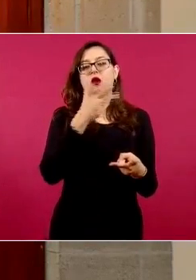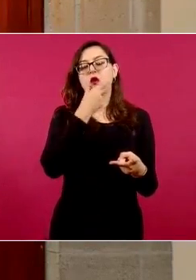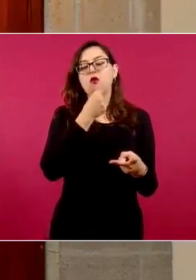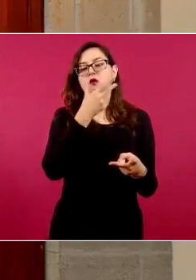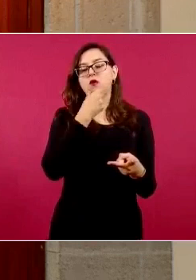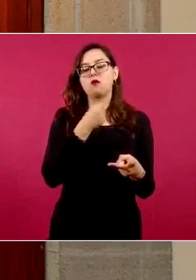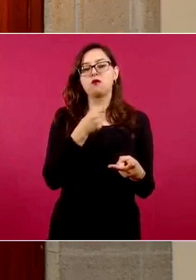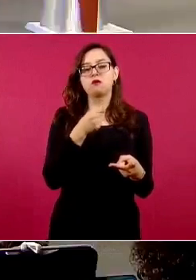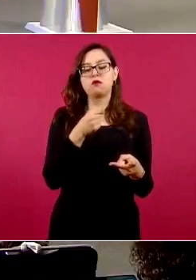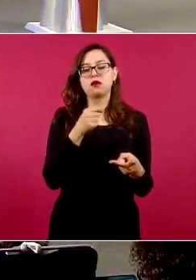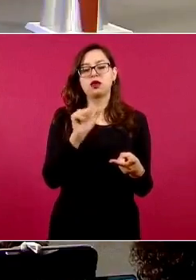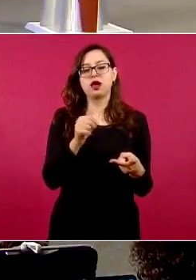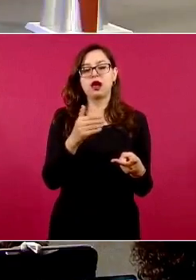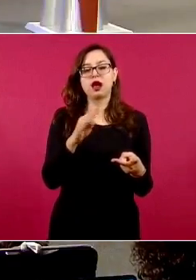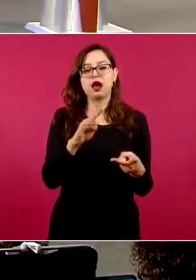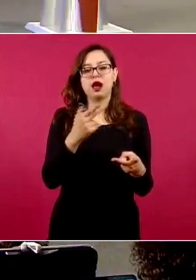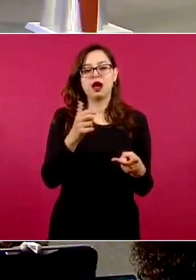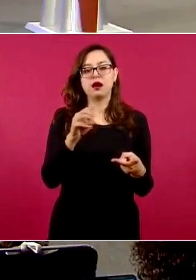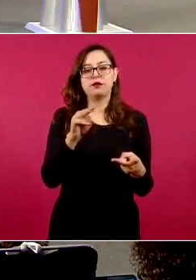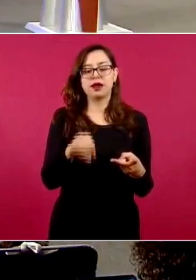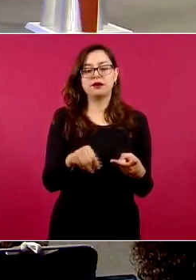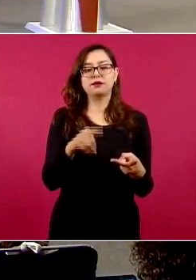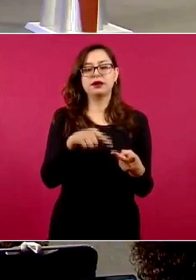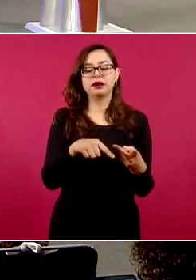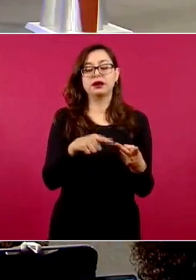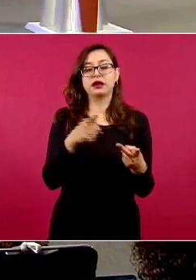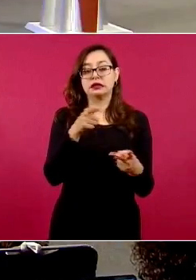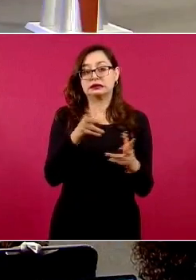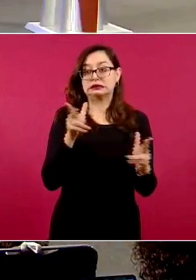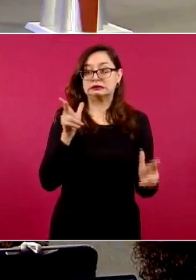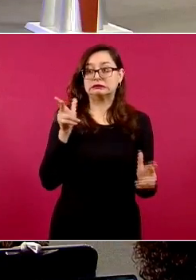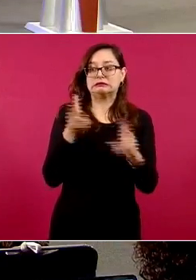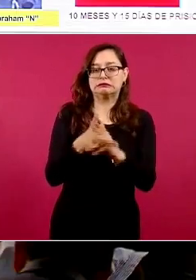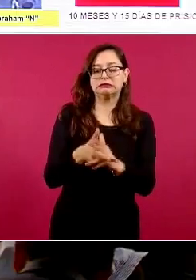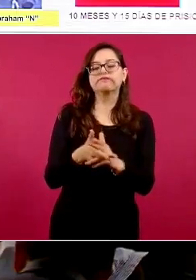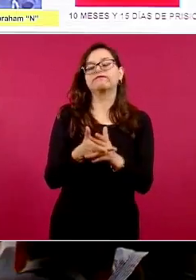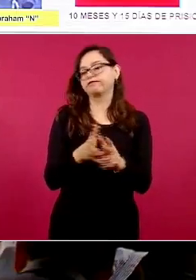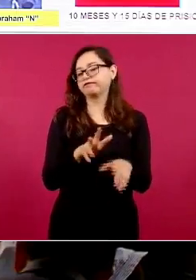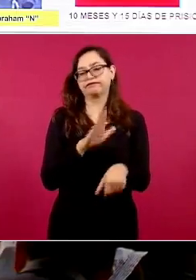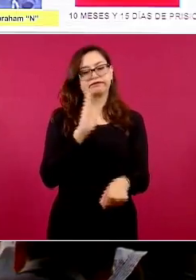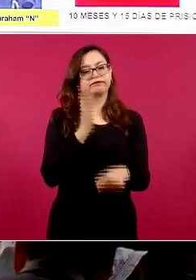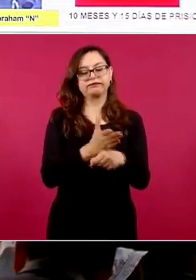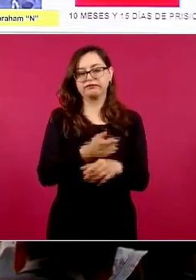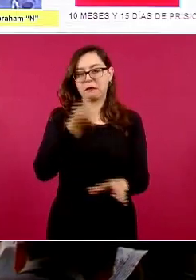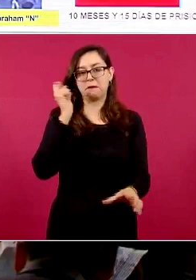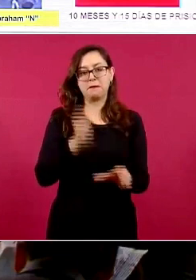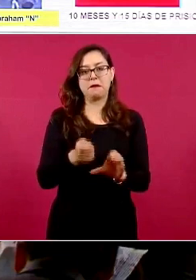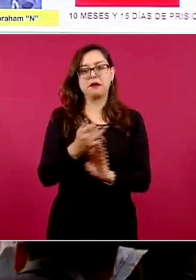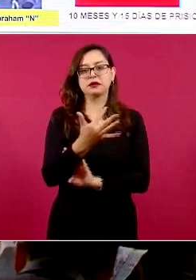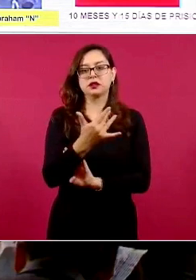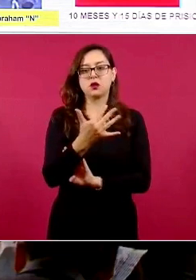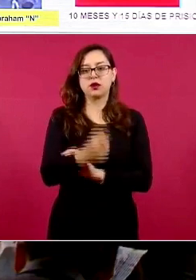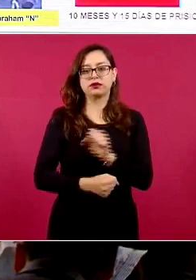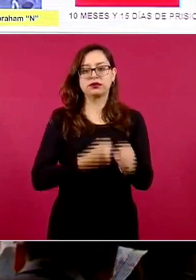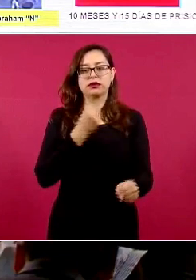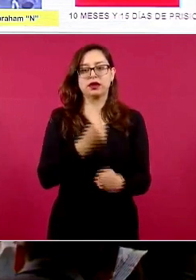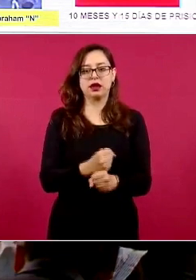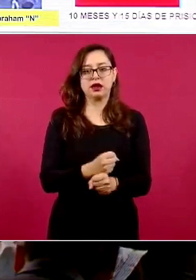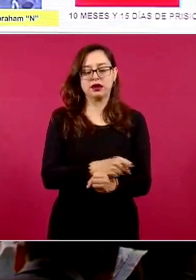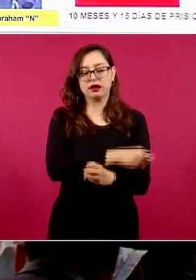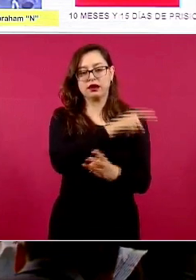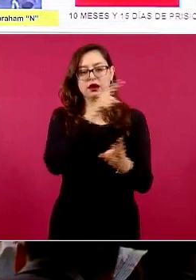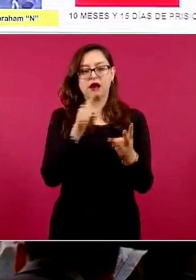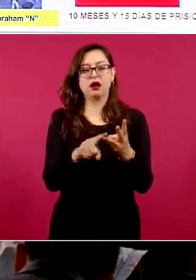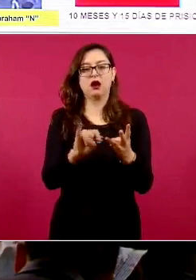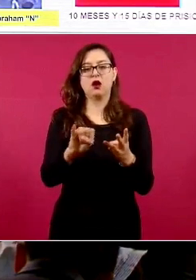N. por homicidio calificado 50 años, otra más en contra de Juan Carlos